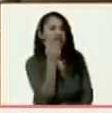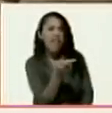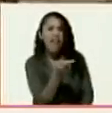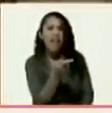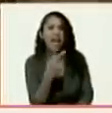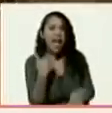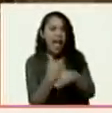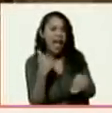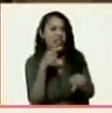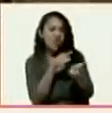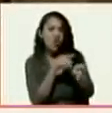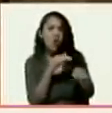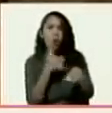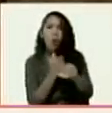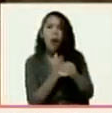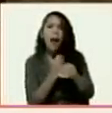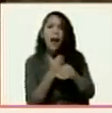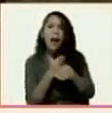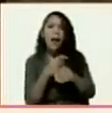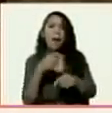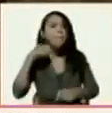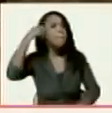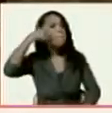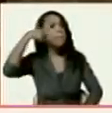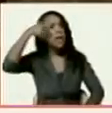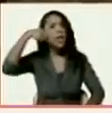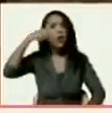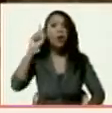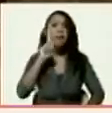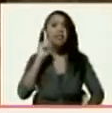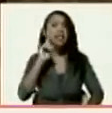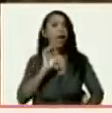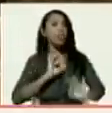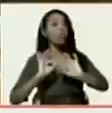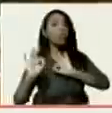película. Es una película de ficción y mala.